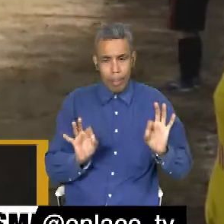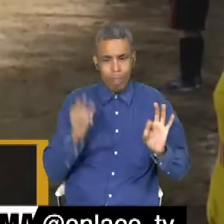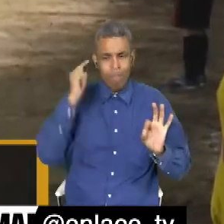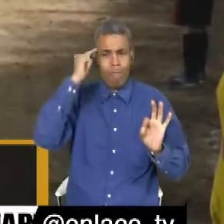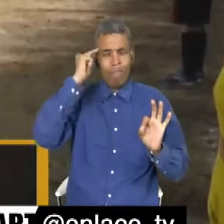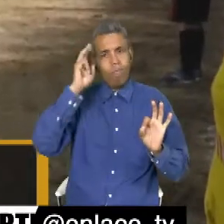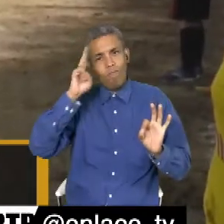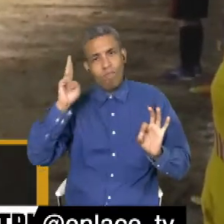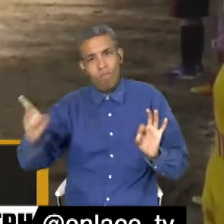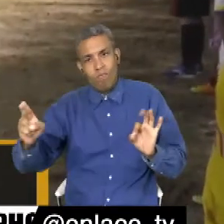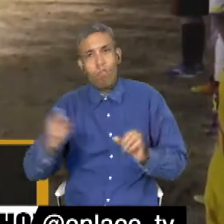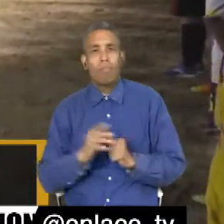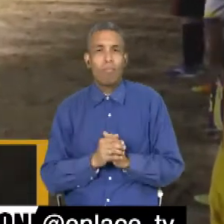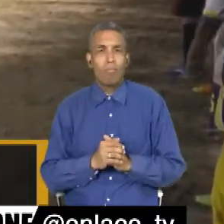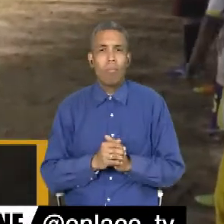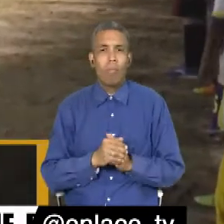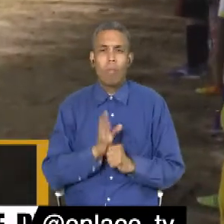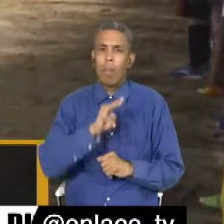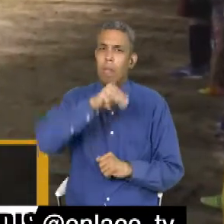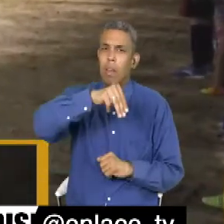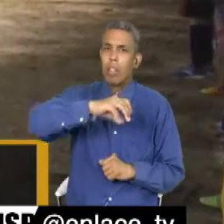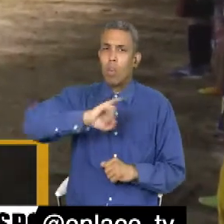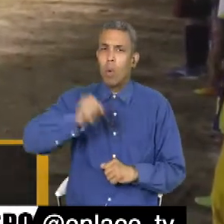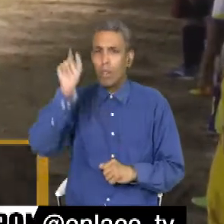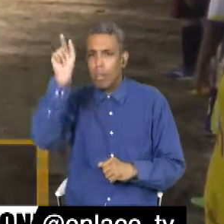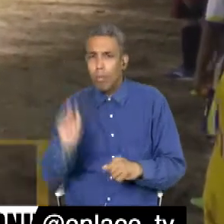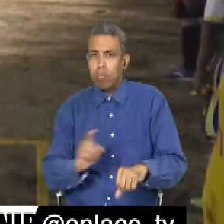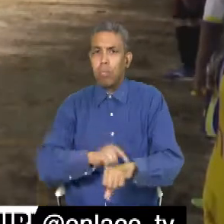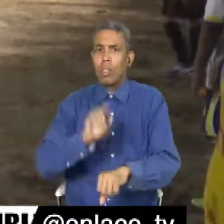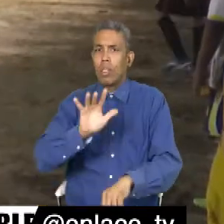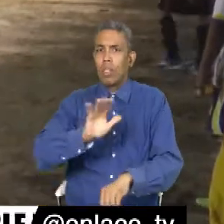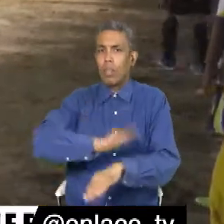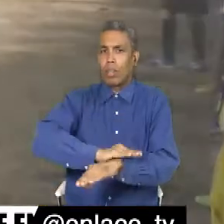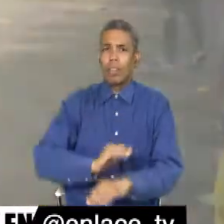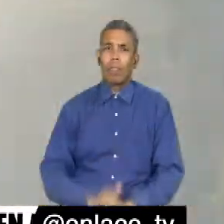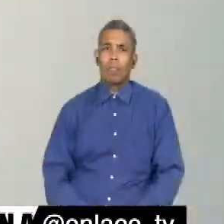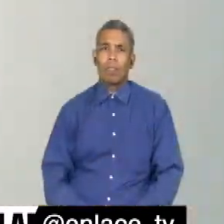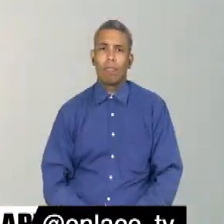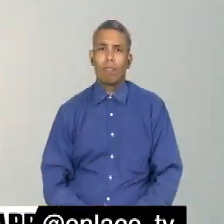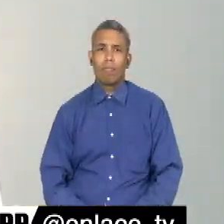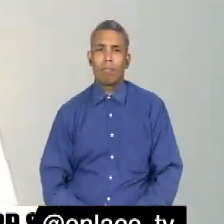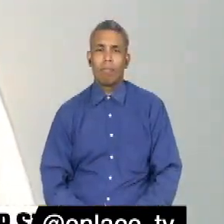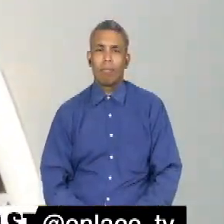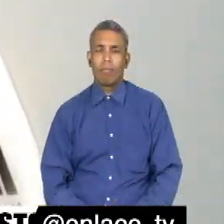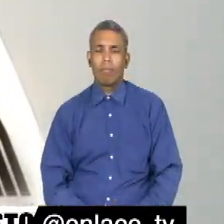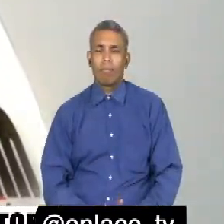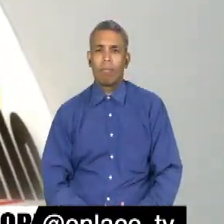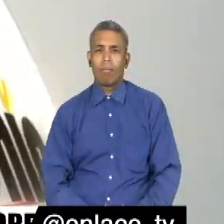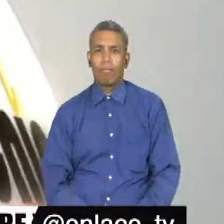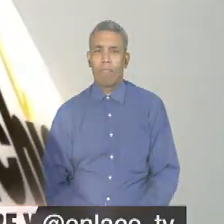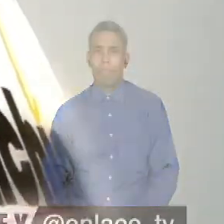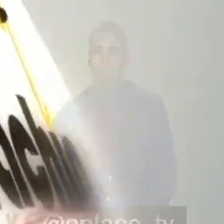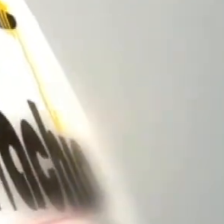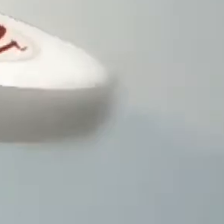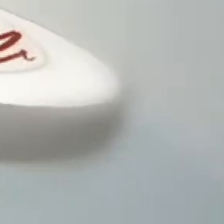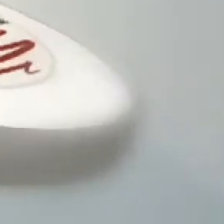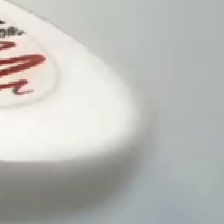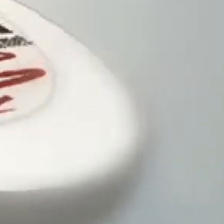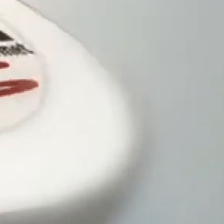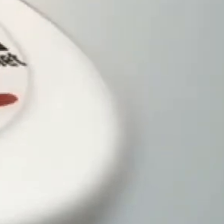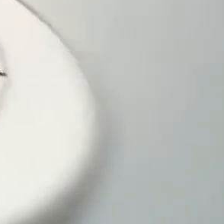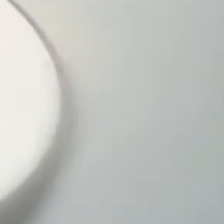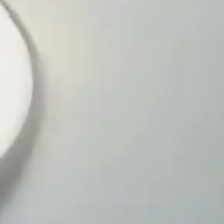El torneo se desarrolla los días martes y jueves a partir de las 5 de la tarde. Hasta aquí los deportes, con el patrocinio